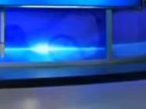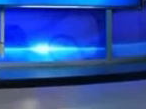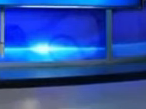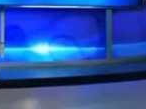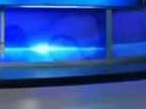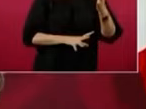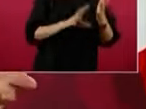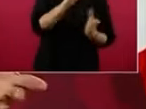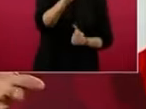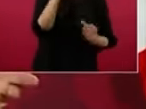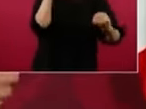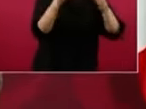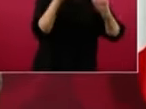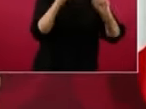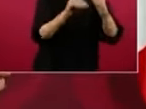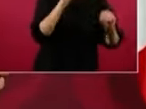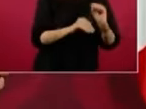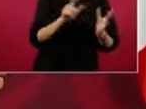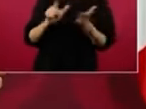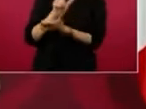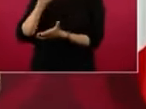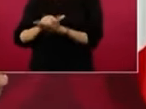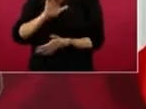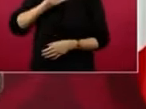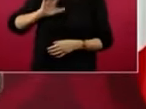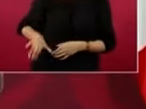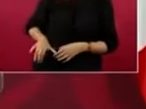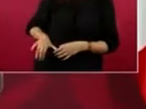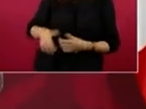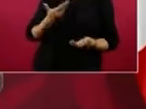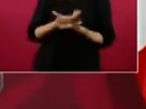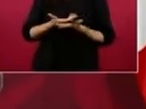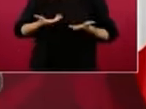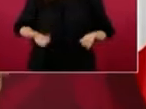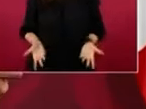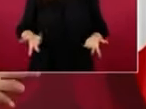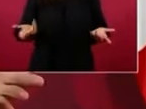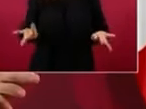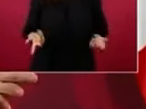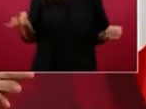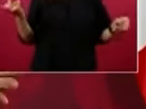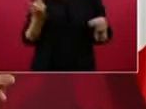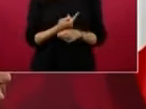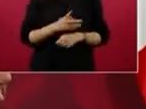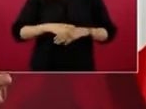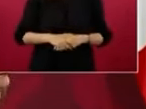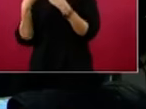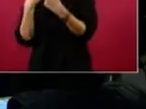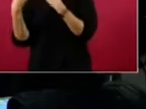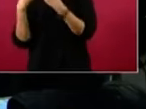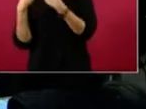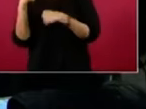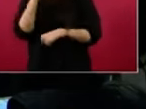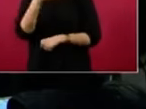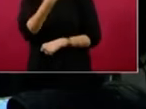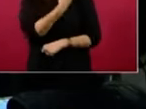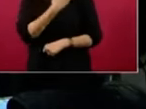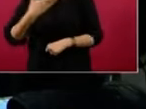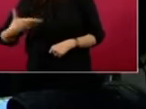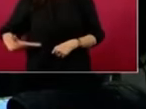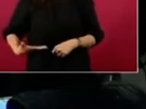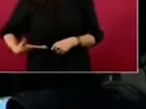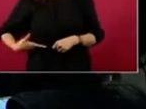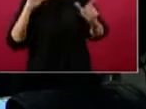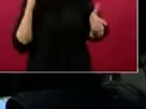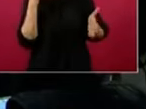escucharlos causaba tumores en la cabeza. Eso no lo puede decir el presidente. Ahora ya quiere el